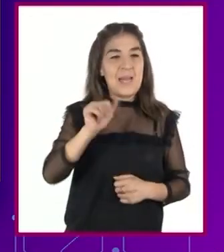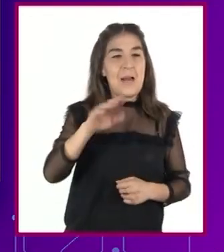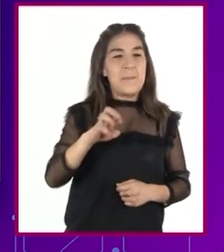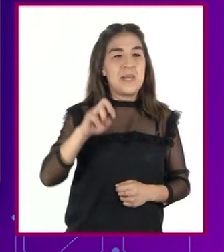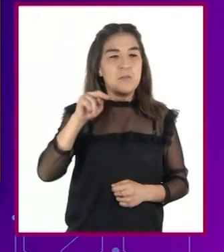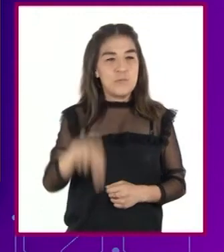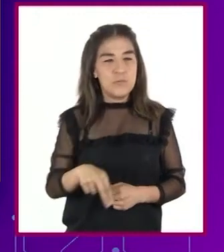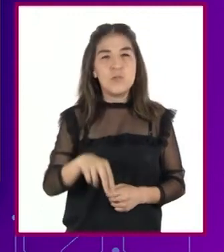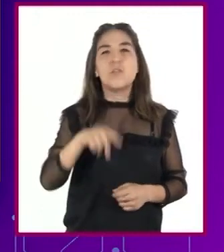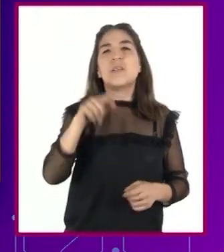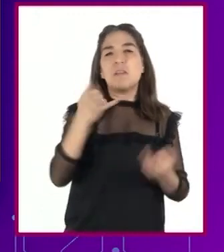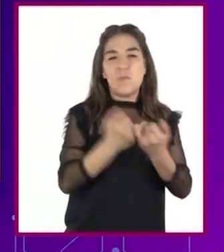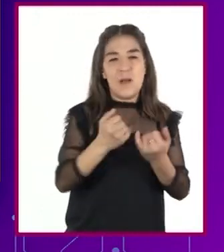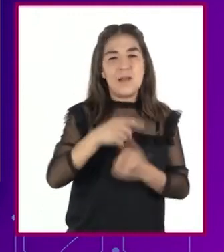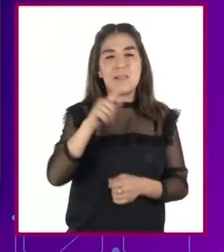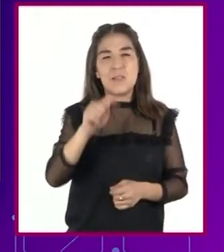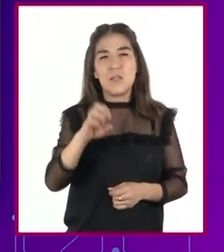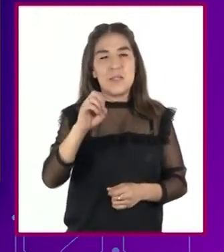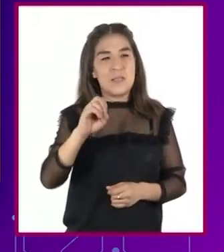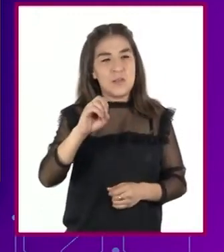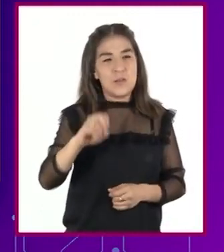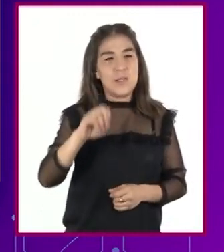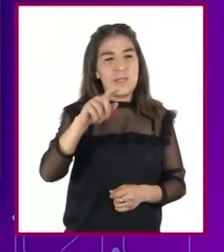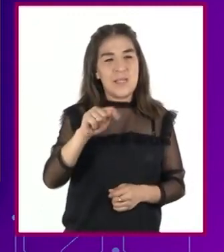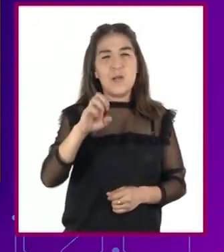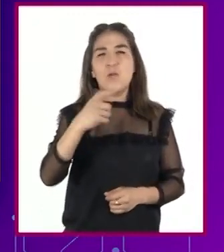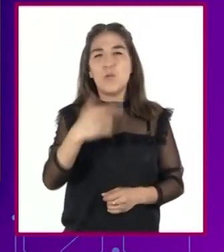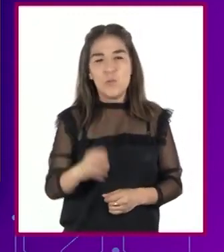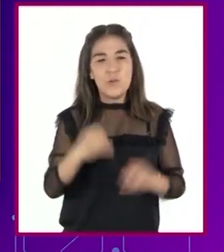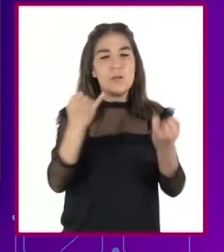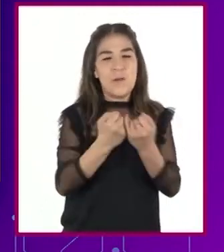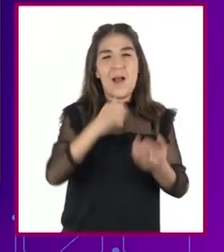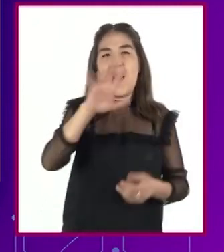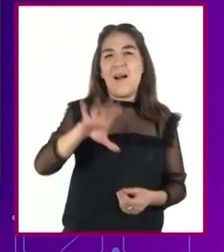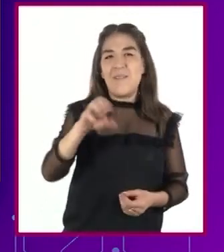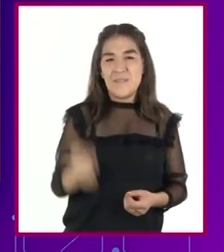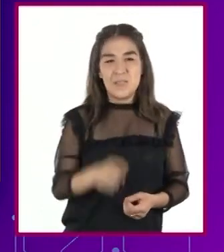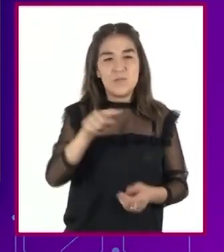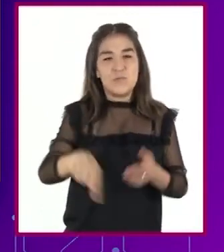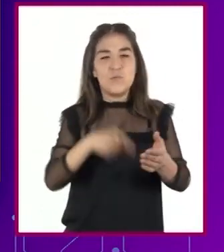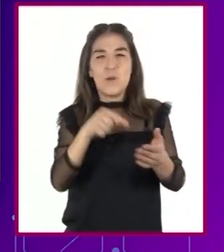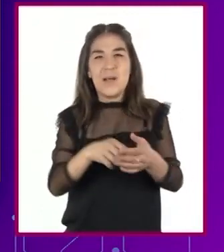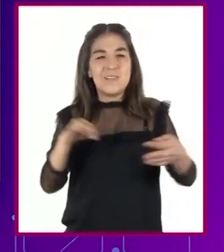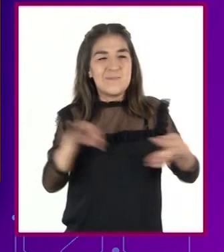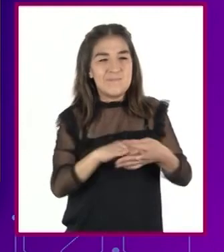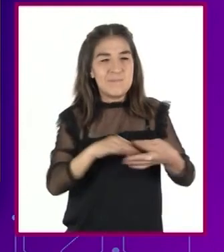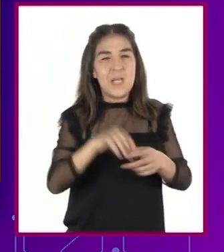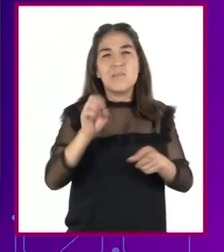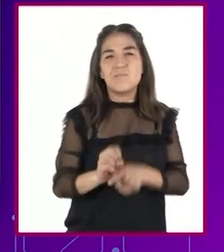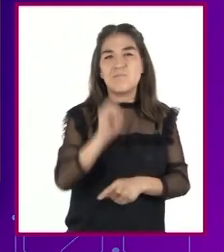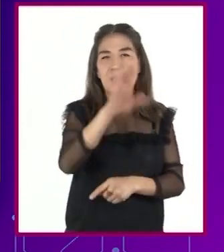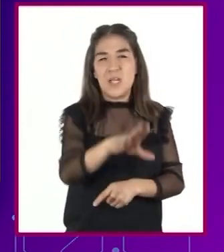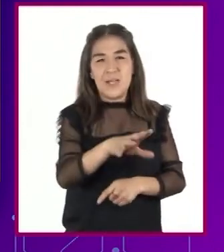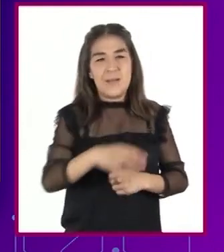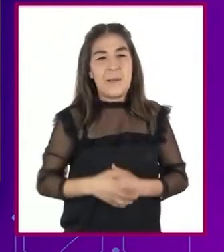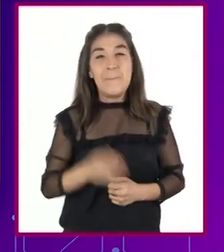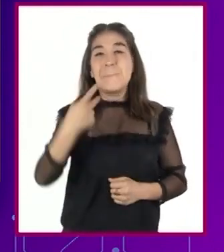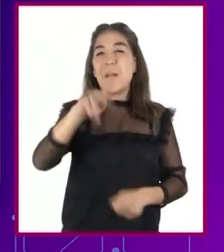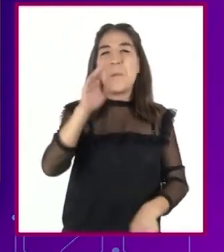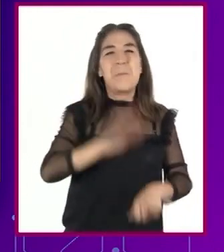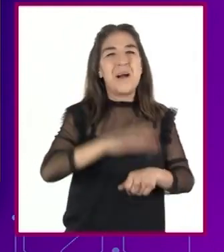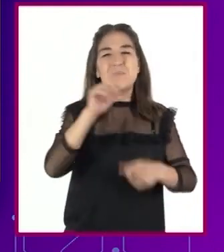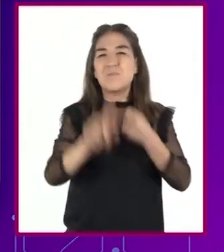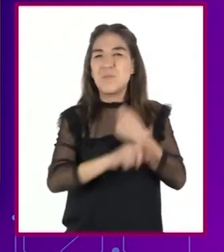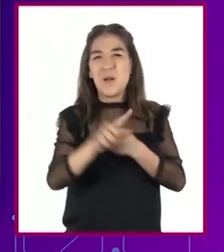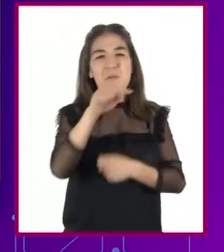Francia, Tanganica a Gran Bretaña, África Sudoccidental a Sudáfrica. Pero lo que más afectó